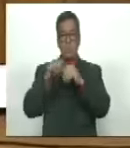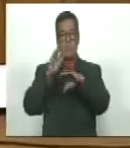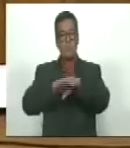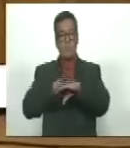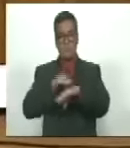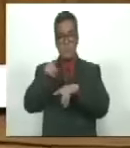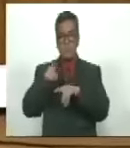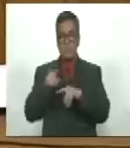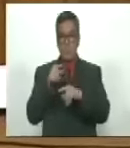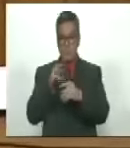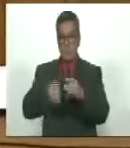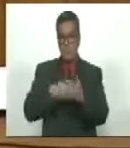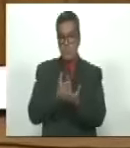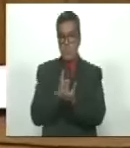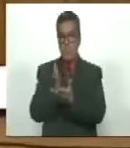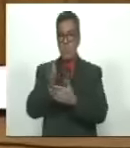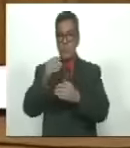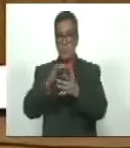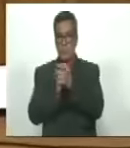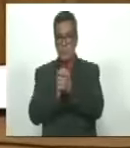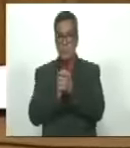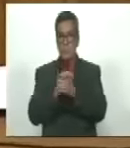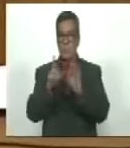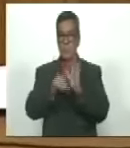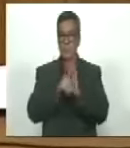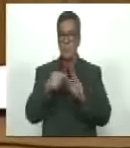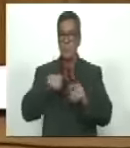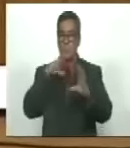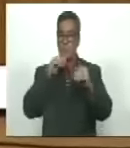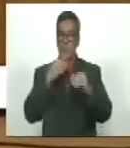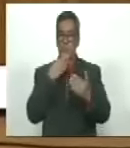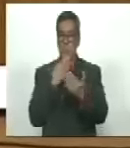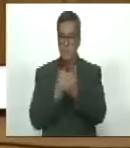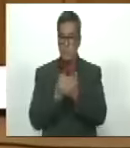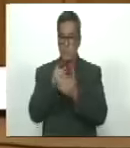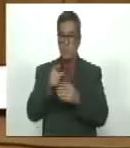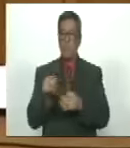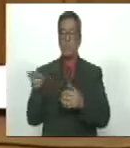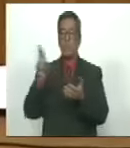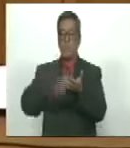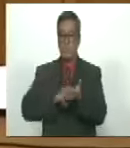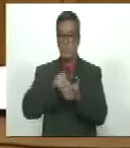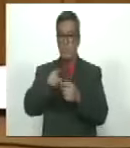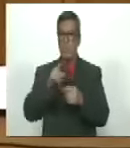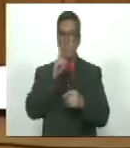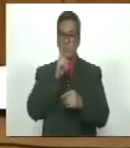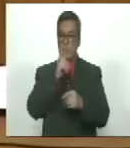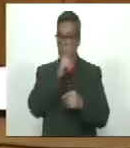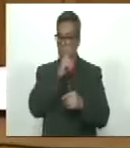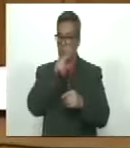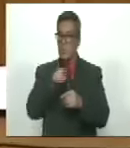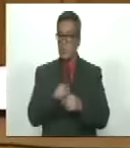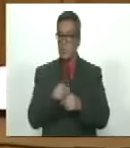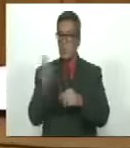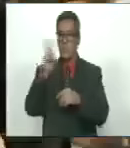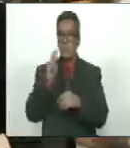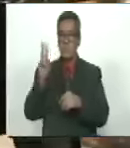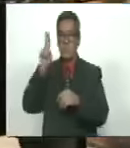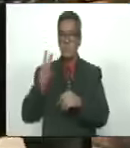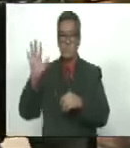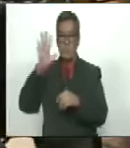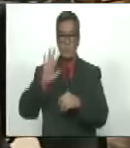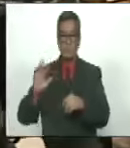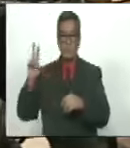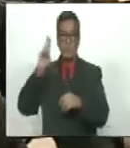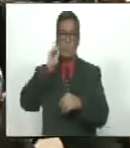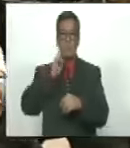y después continúan mis compañeros con los derechos de palabra. Muchísimas gracias nuevamente en nombre de la República Bolivariana